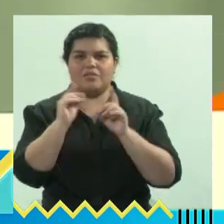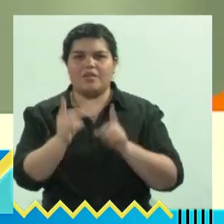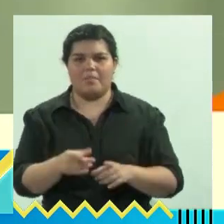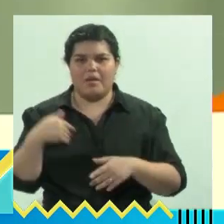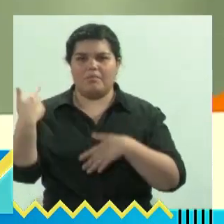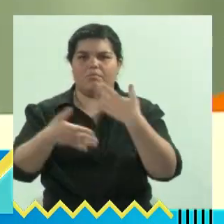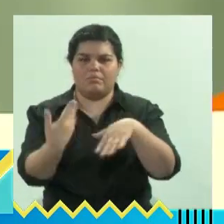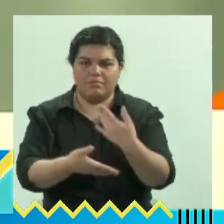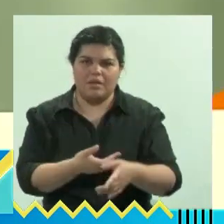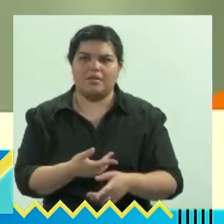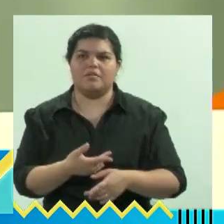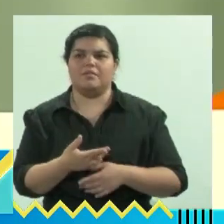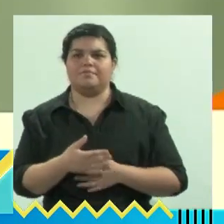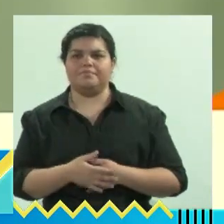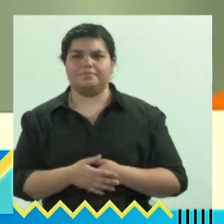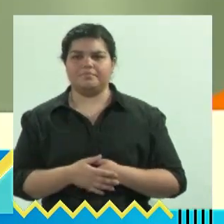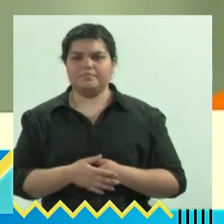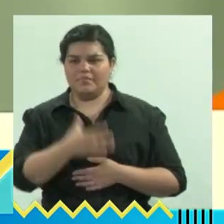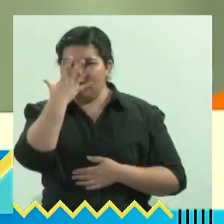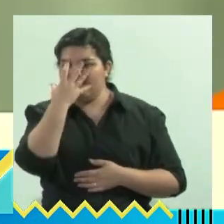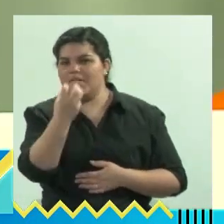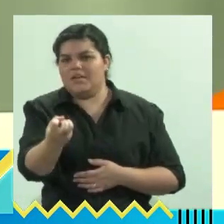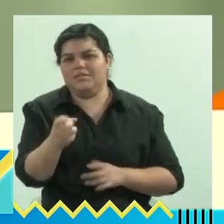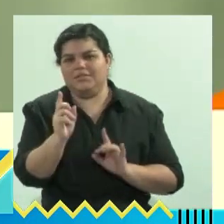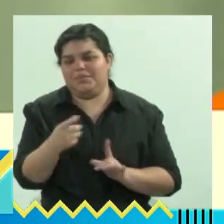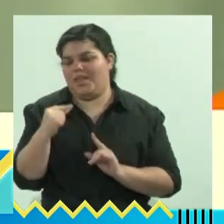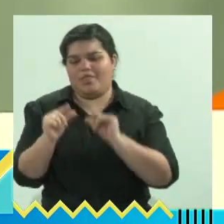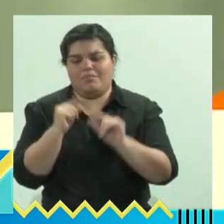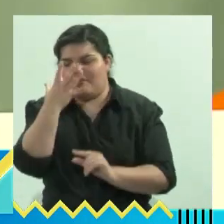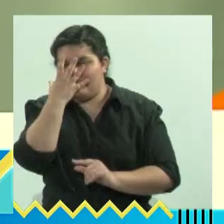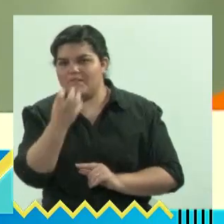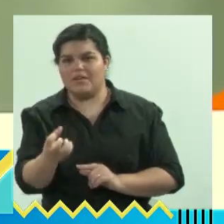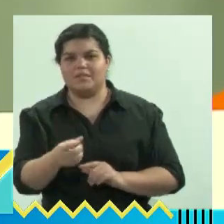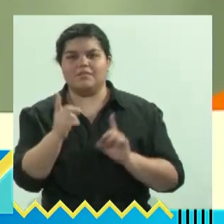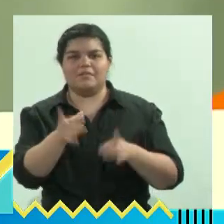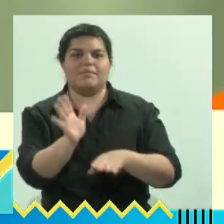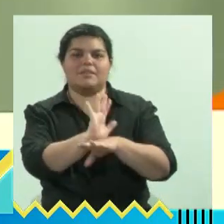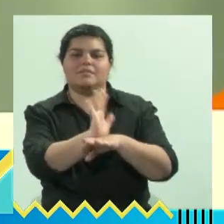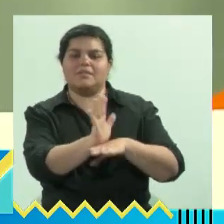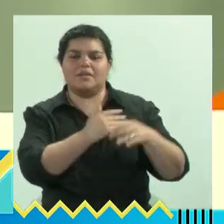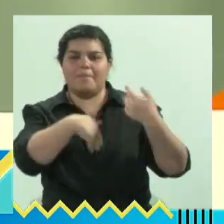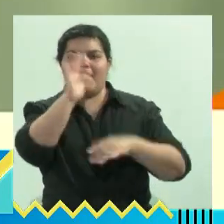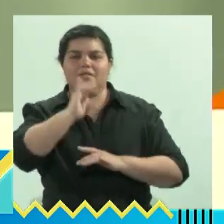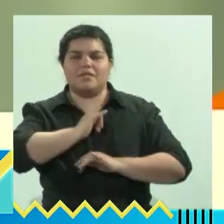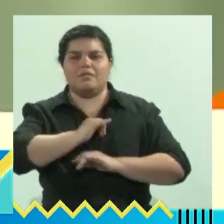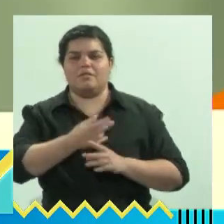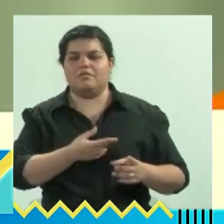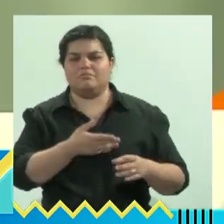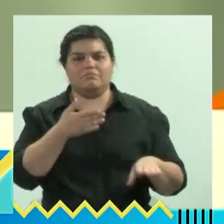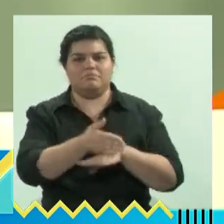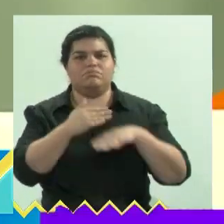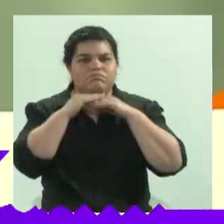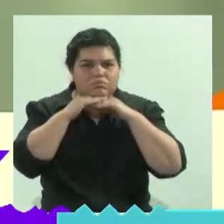genera cierta atracción. Es más, fíjate, sin ir más lejos, el cine más marketinero de terror del mundo es el